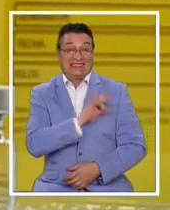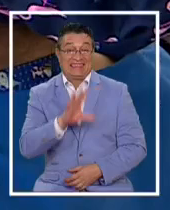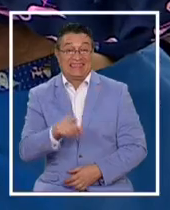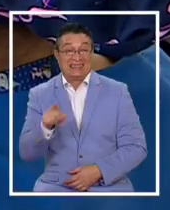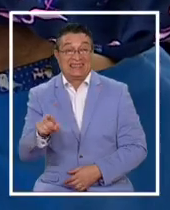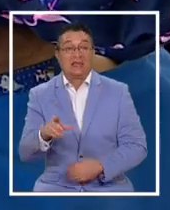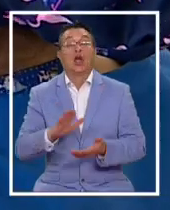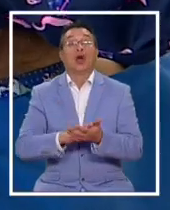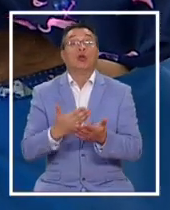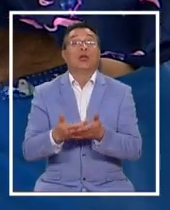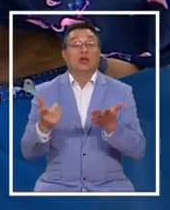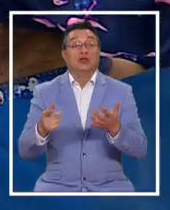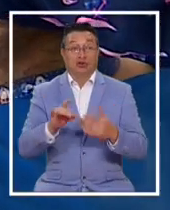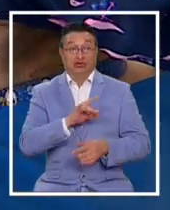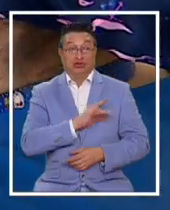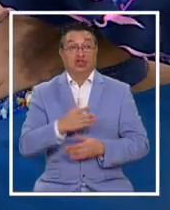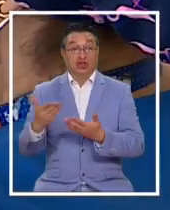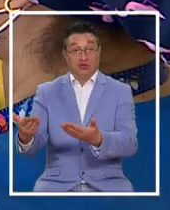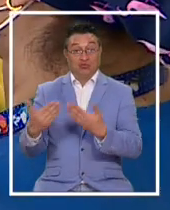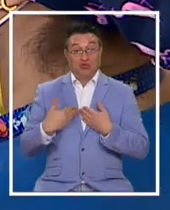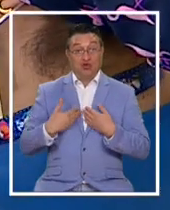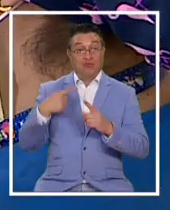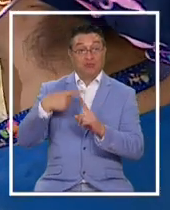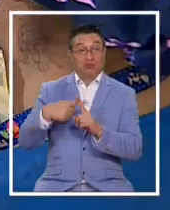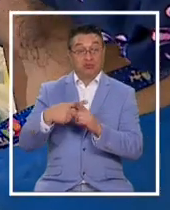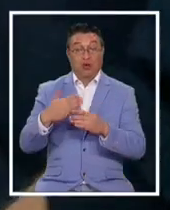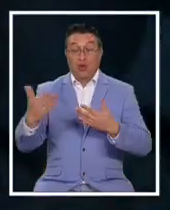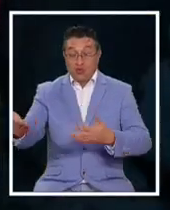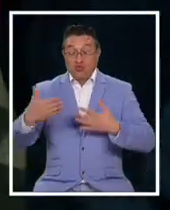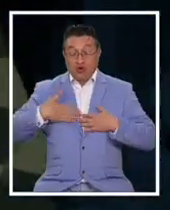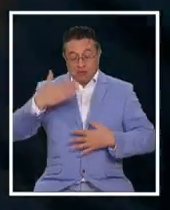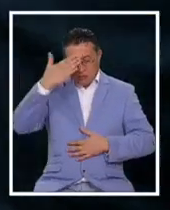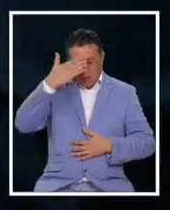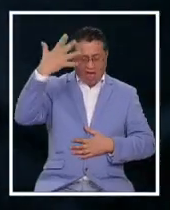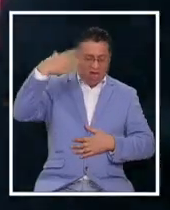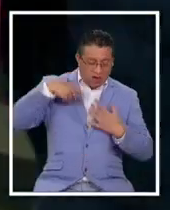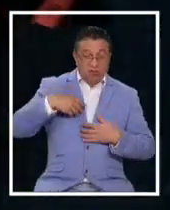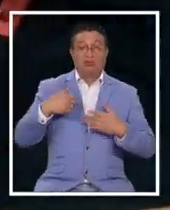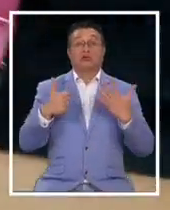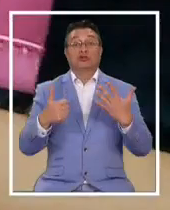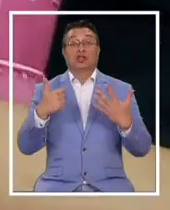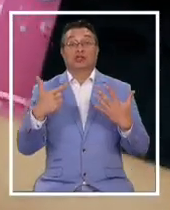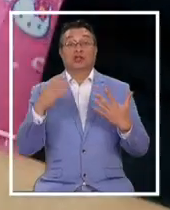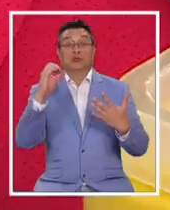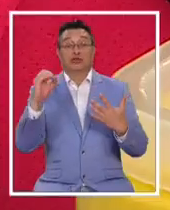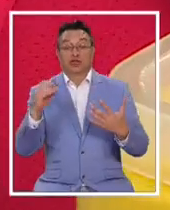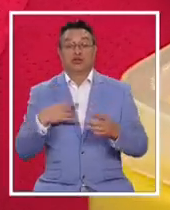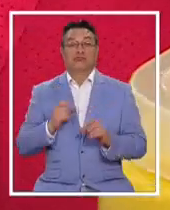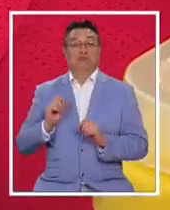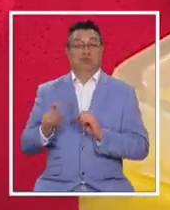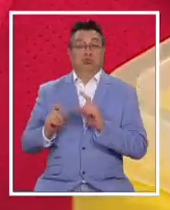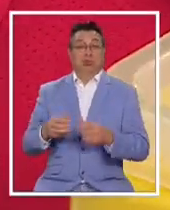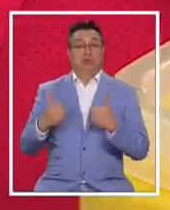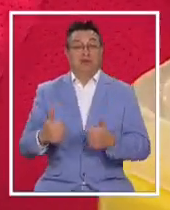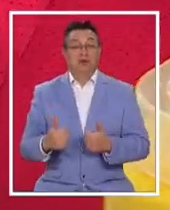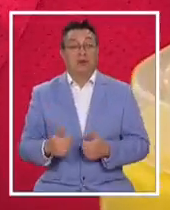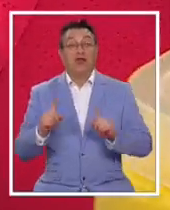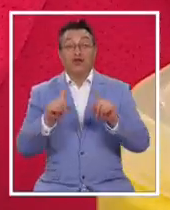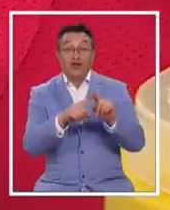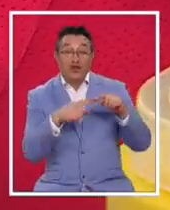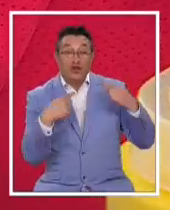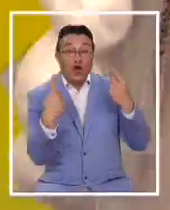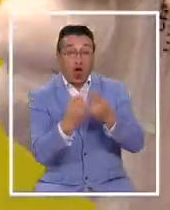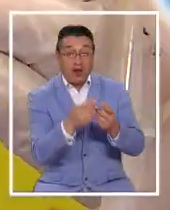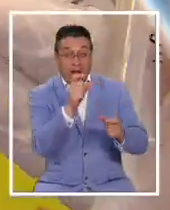que la efectividad que nos entrega para prevenir un contagio sintomático es de un 67%. Uno podría decir, de toda la gente que se